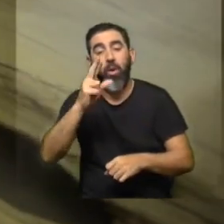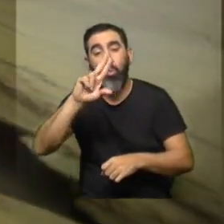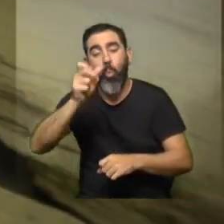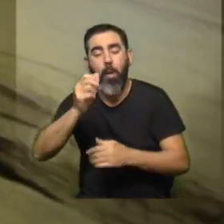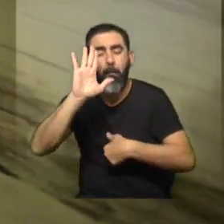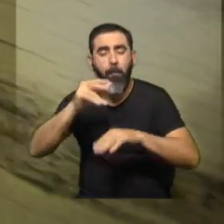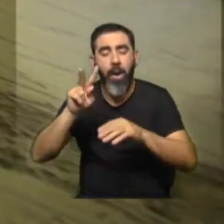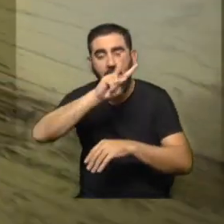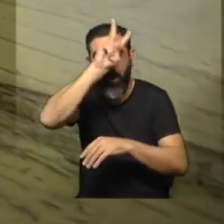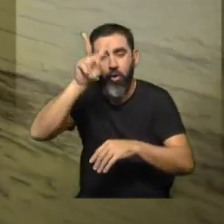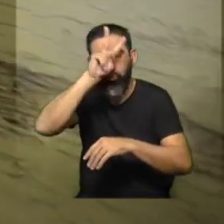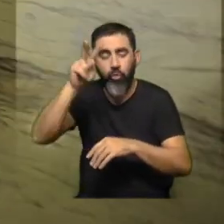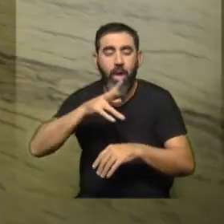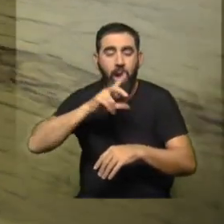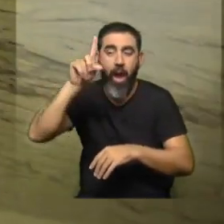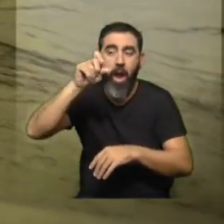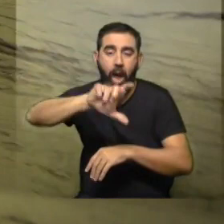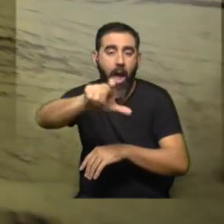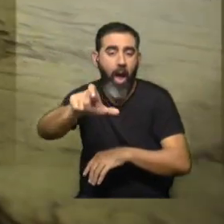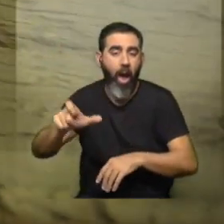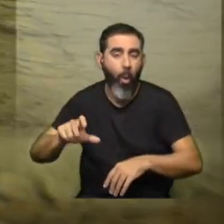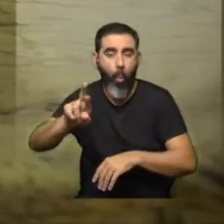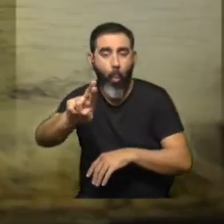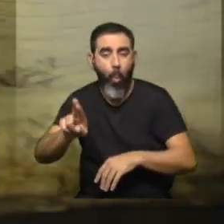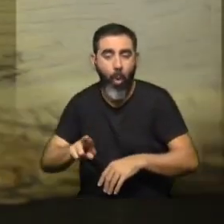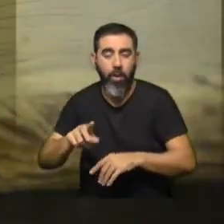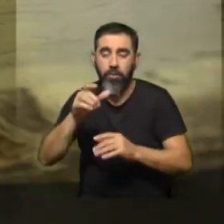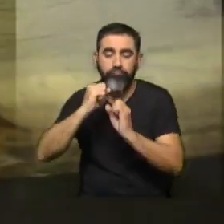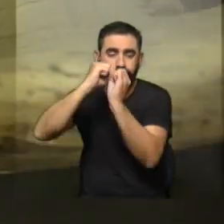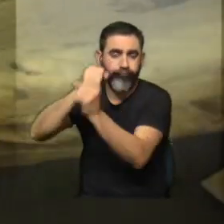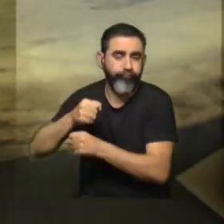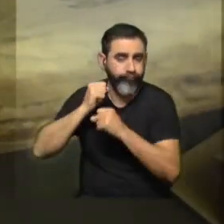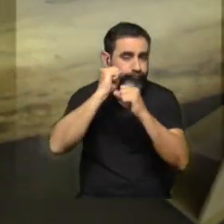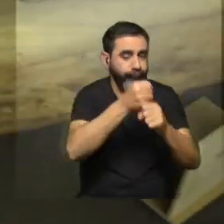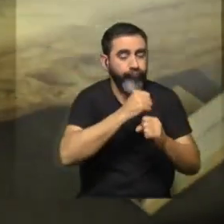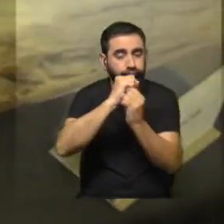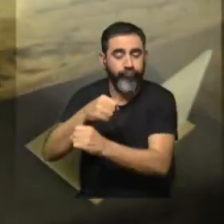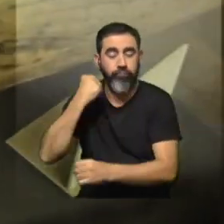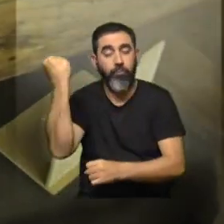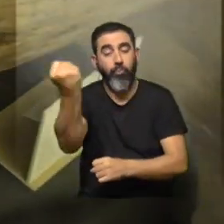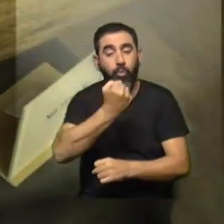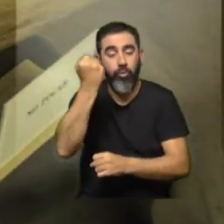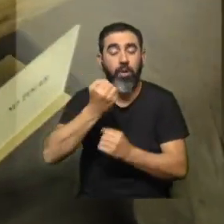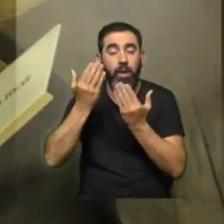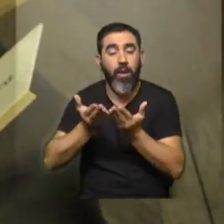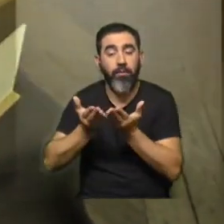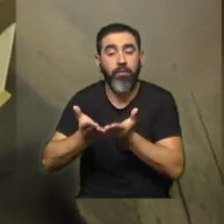mayoría del Uruguay está lleno de cursos de agua y la canoa fue un medio de transporte importantísimo.